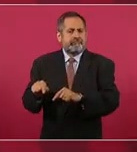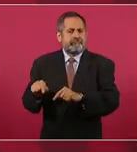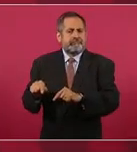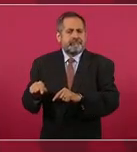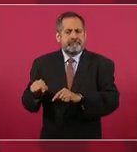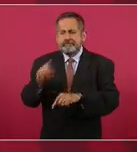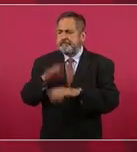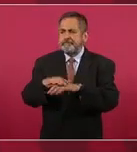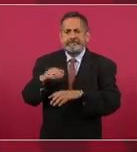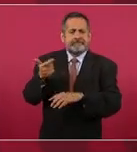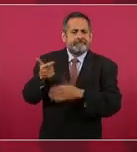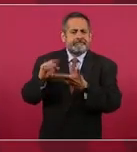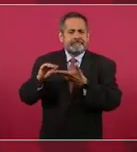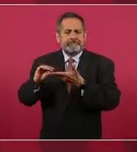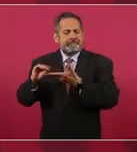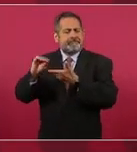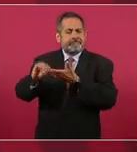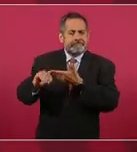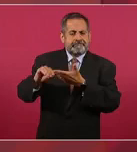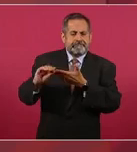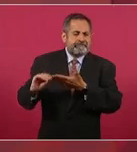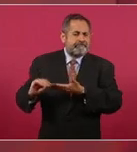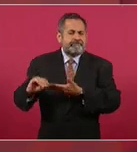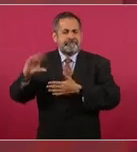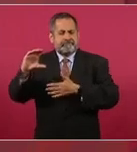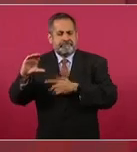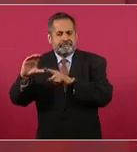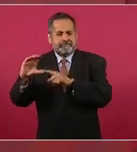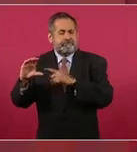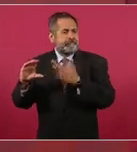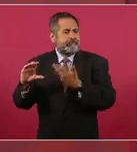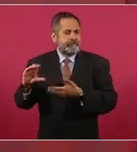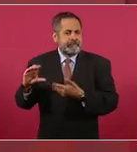una inversión de,